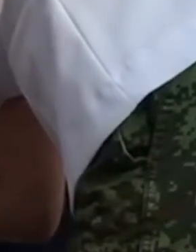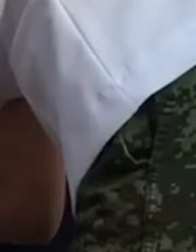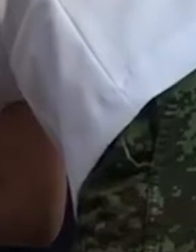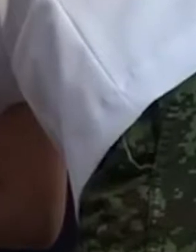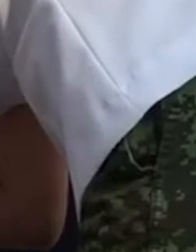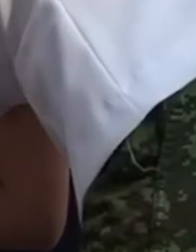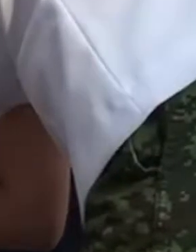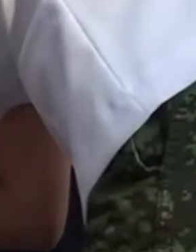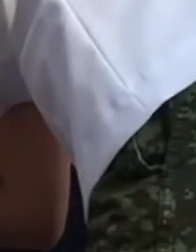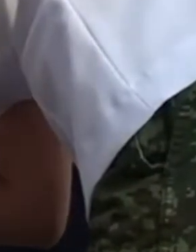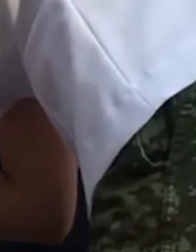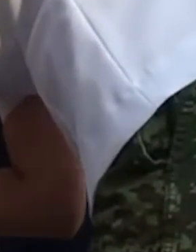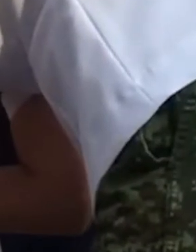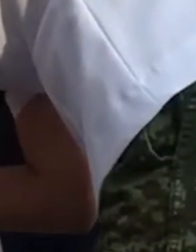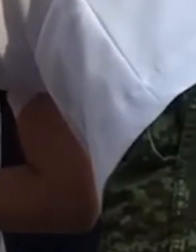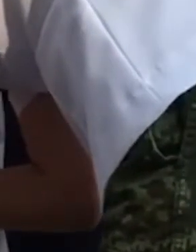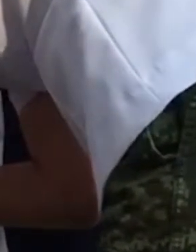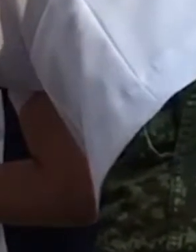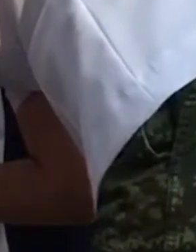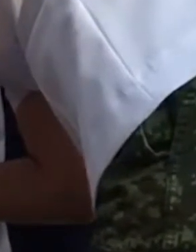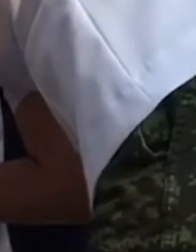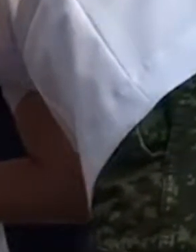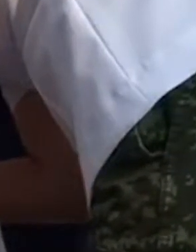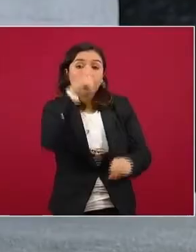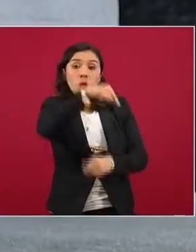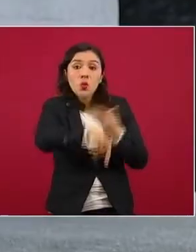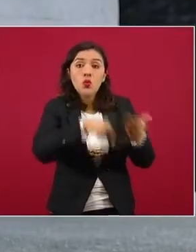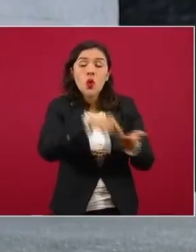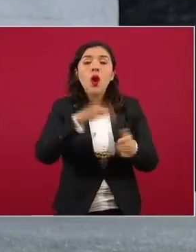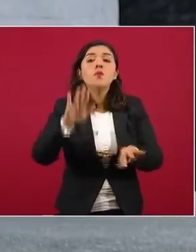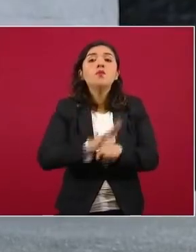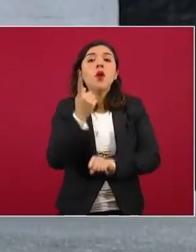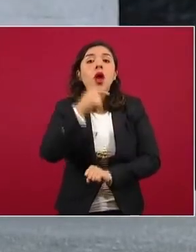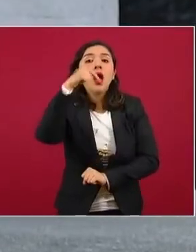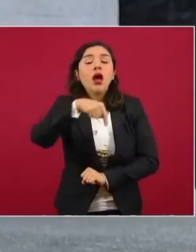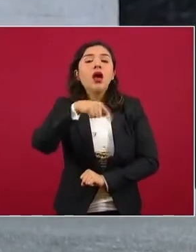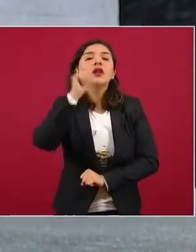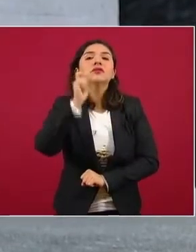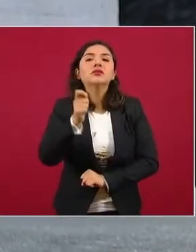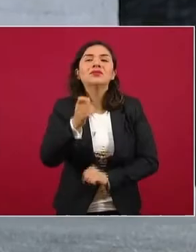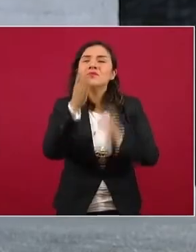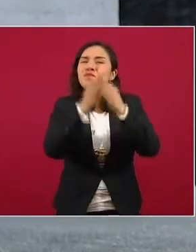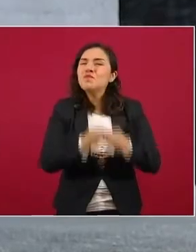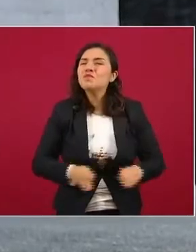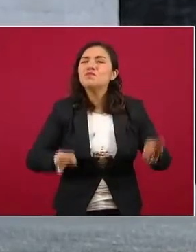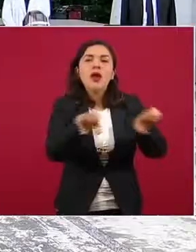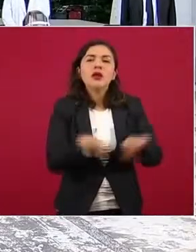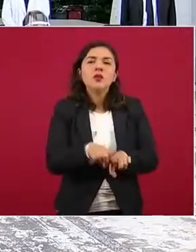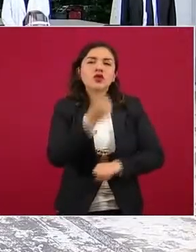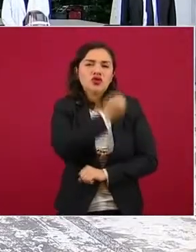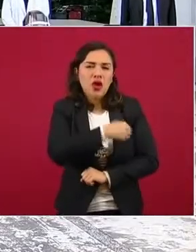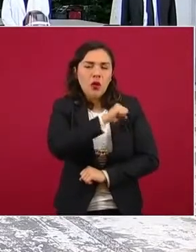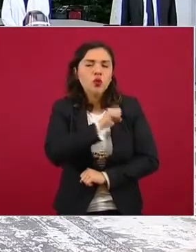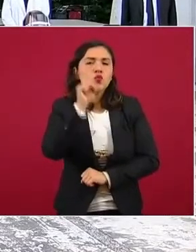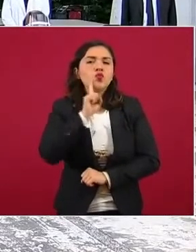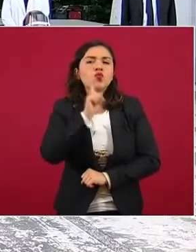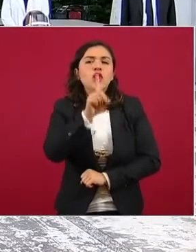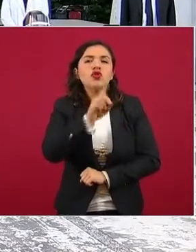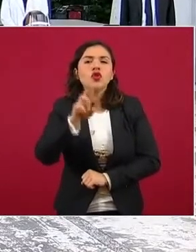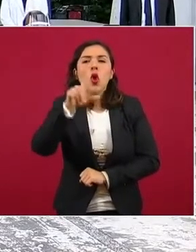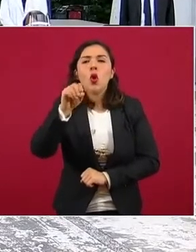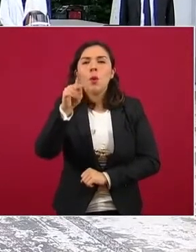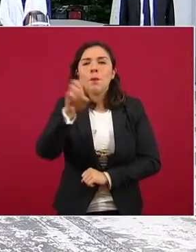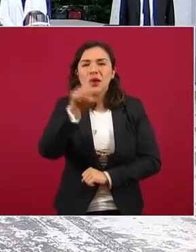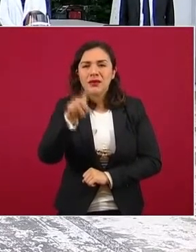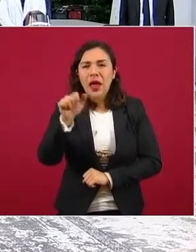de esperanza en la lucha contra el COVID-19. El vocero de la lucha contra la pandemia en el país, Hugo López-Gatell, anunció el inicio de un